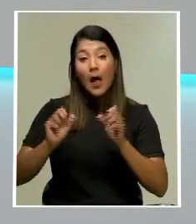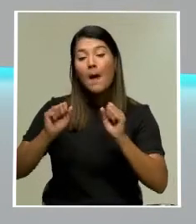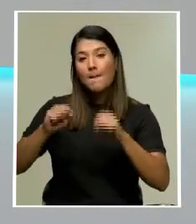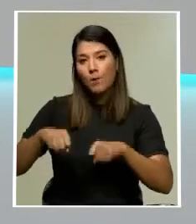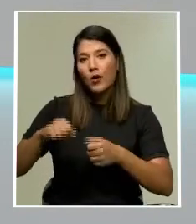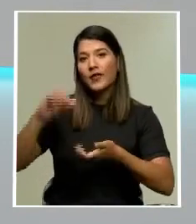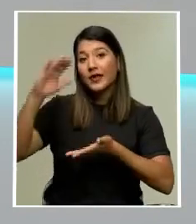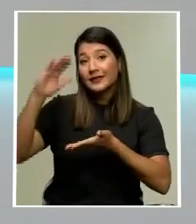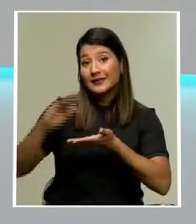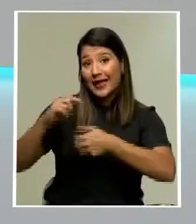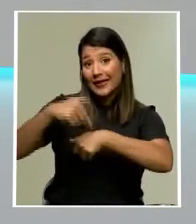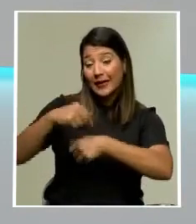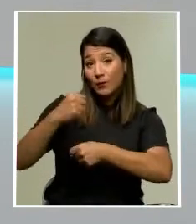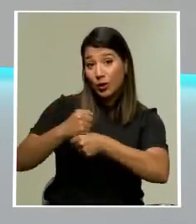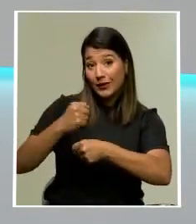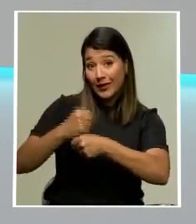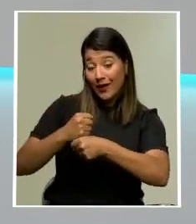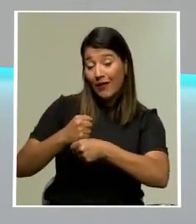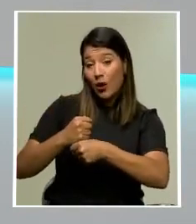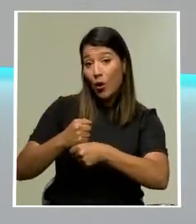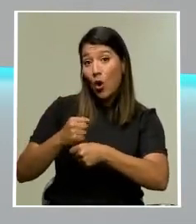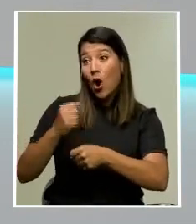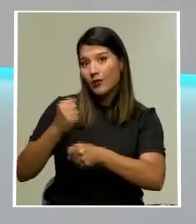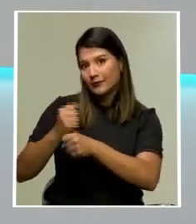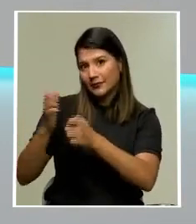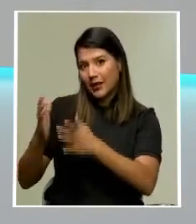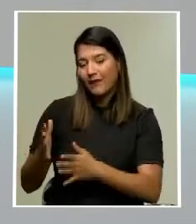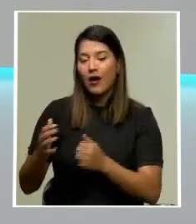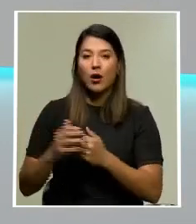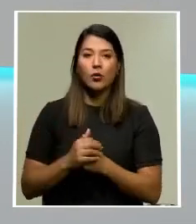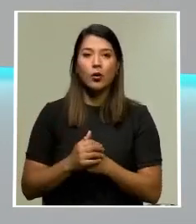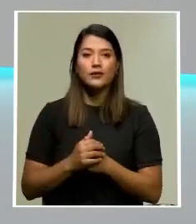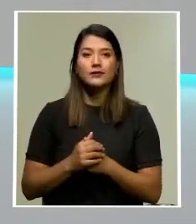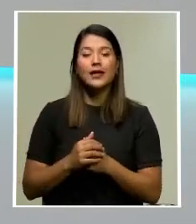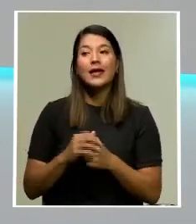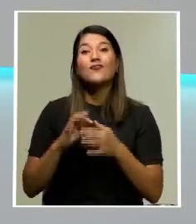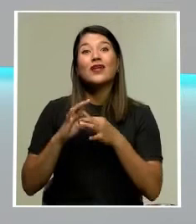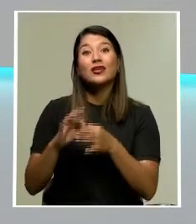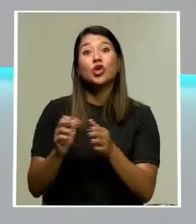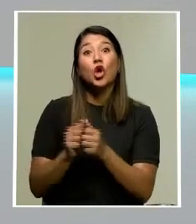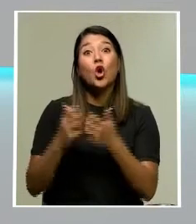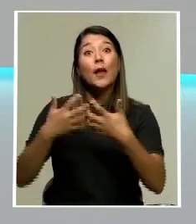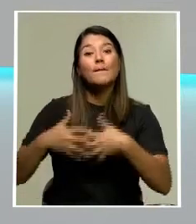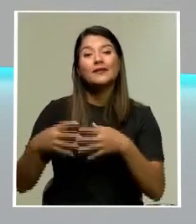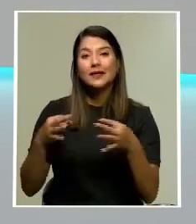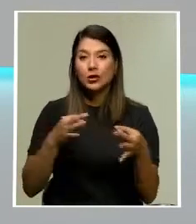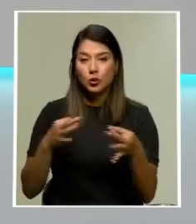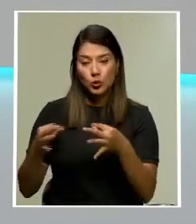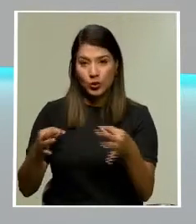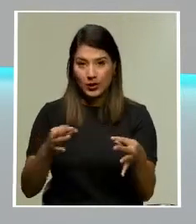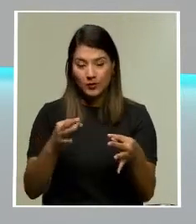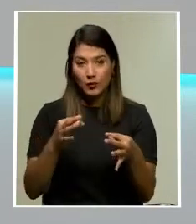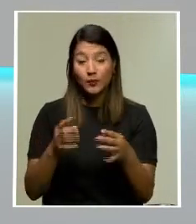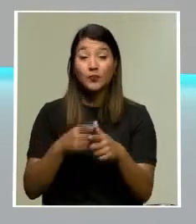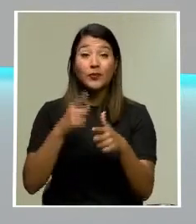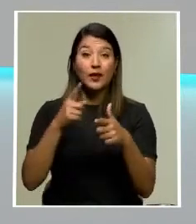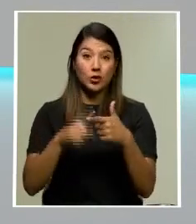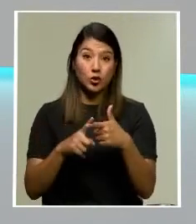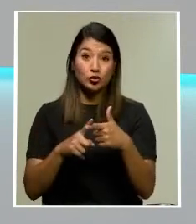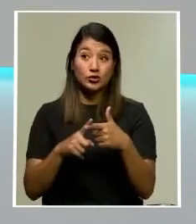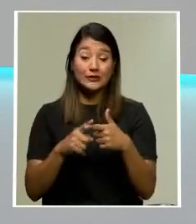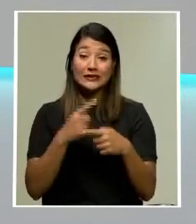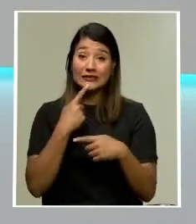meses, los patronos relacionados al sector turismo puedan optar por este beneficio patronal y con esto, según